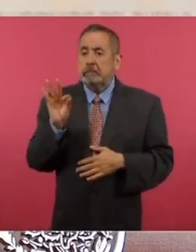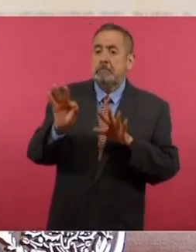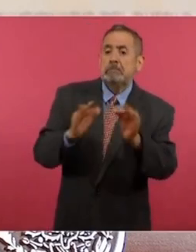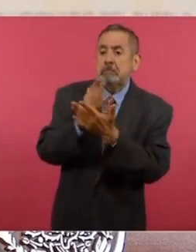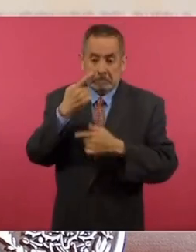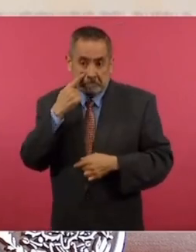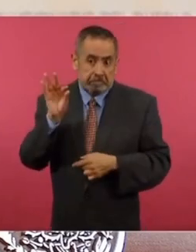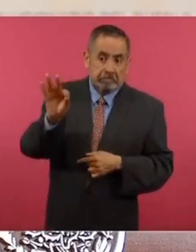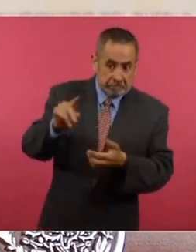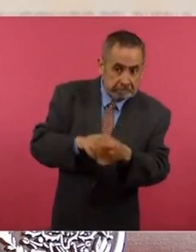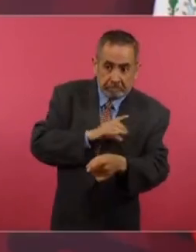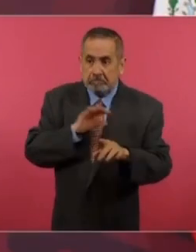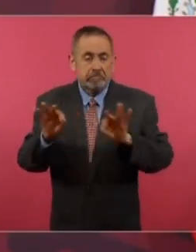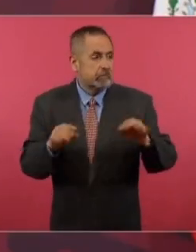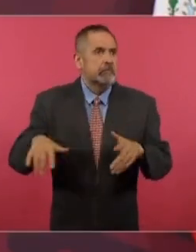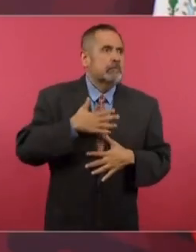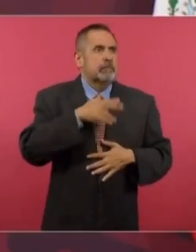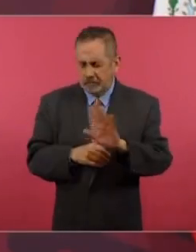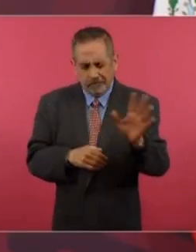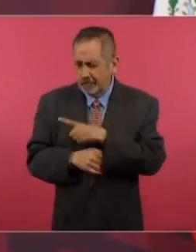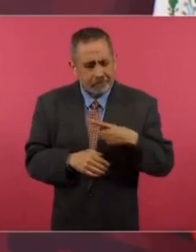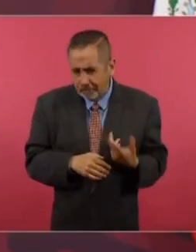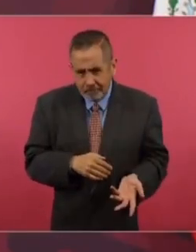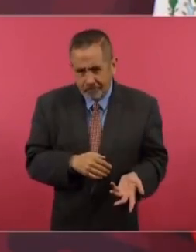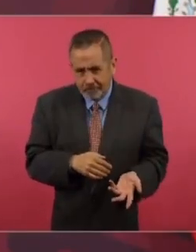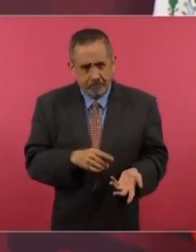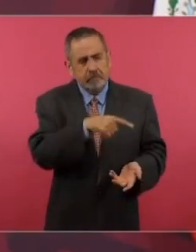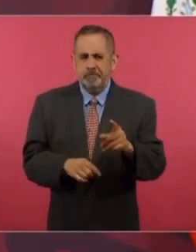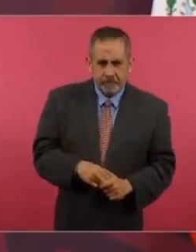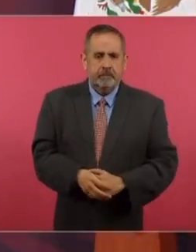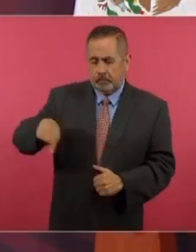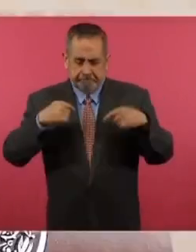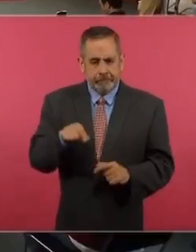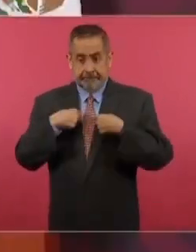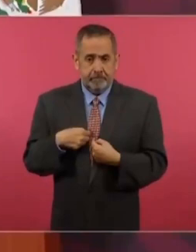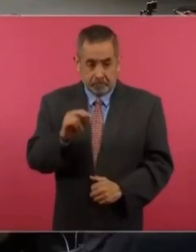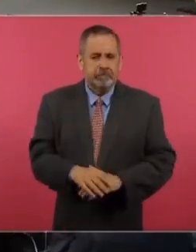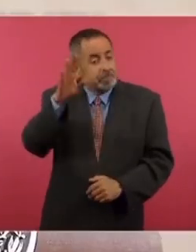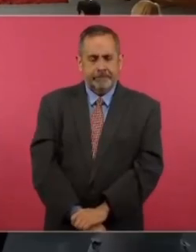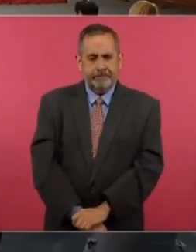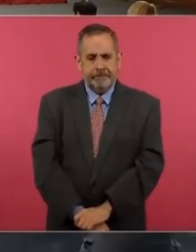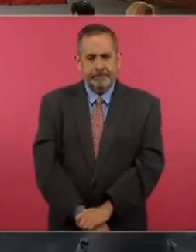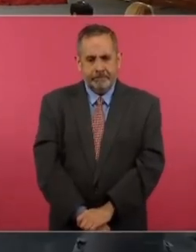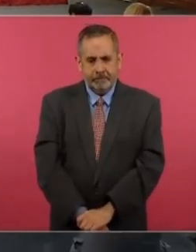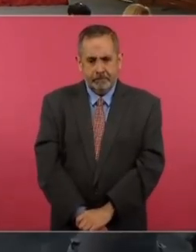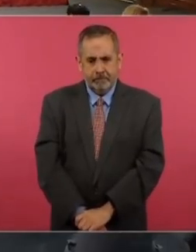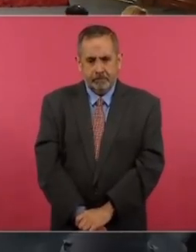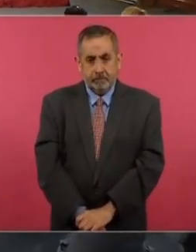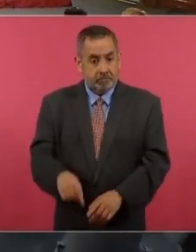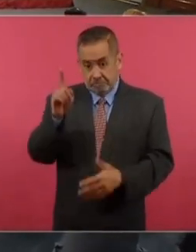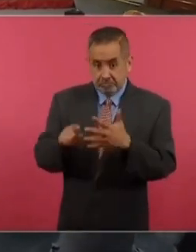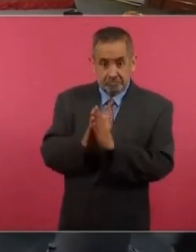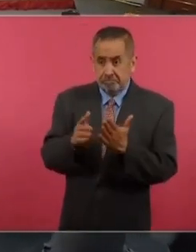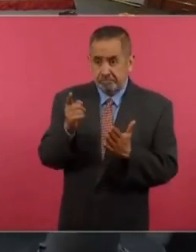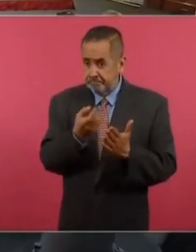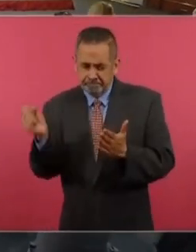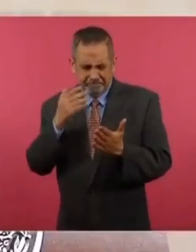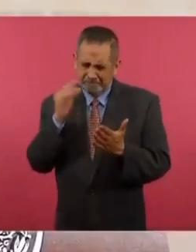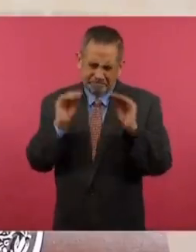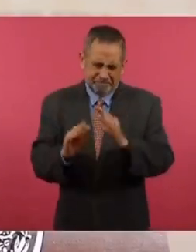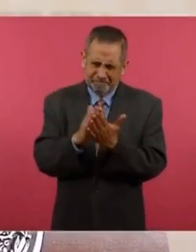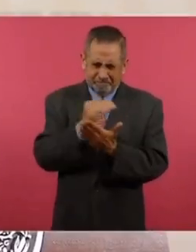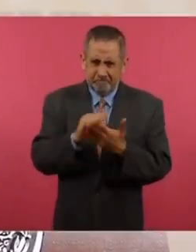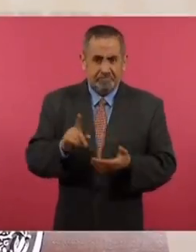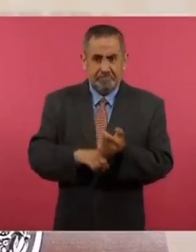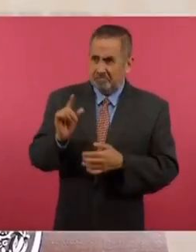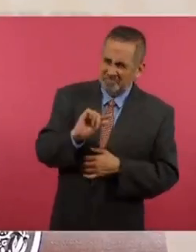no espantar, no infundir miedo, temor, y desde luego, no mentir. Unos momentos después... Son muy buenos los que hicieron los libros.